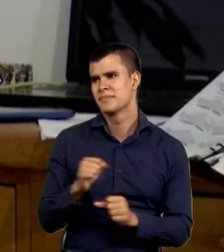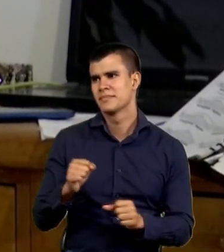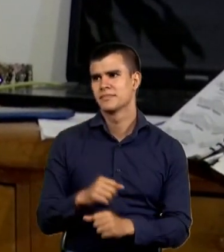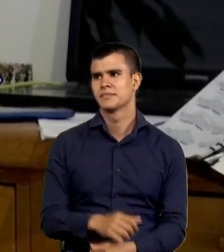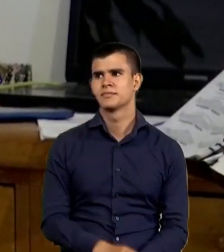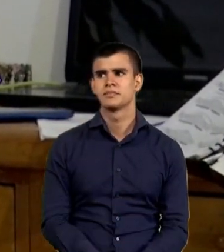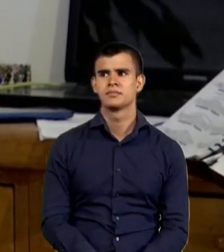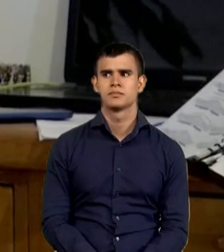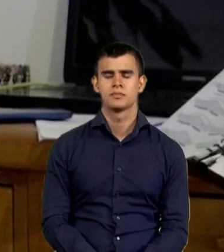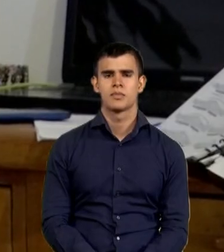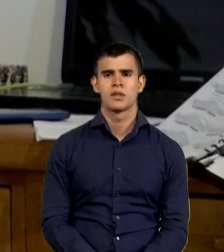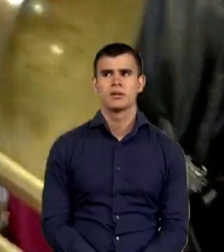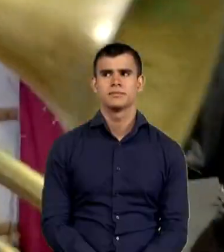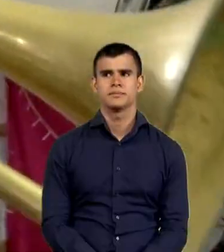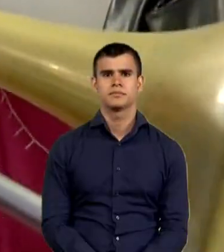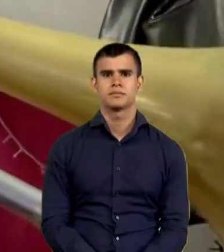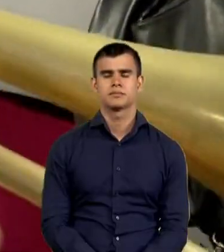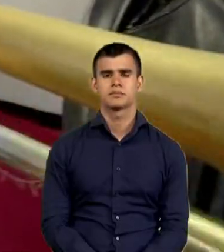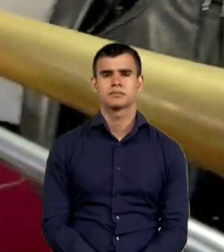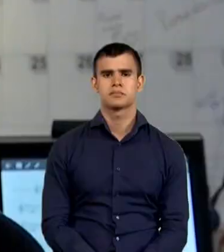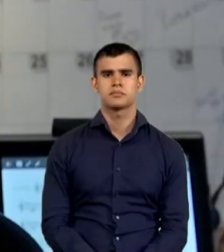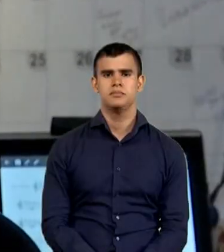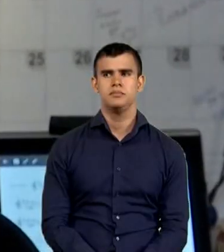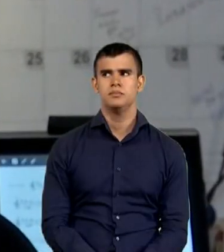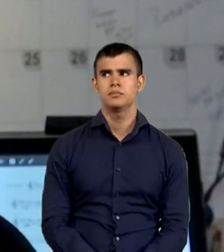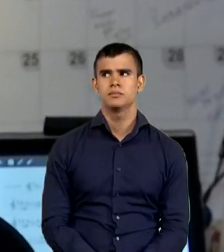nosotras que tienen ellos a veces que...